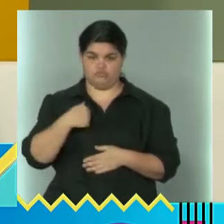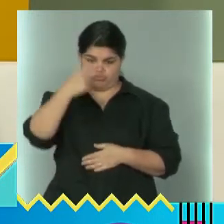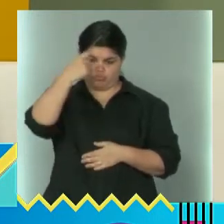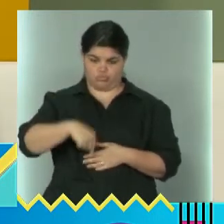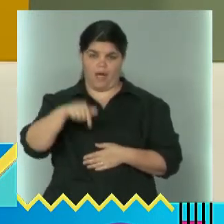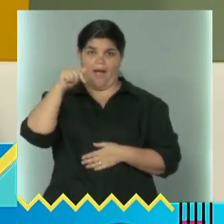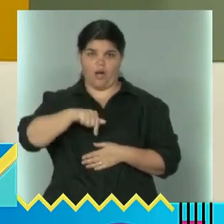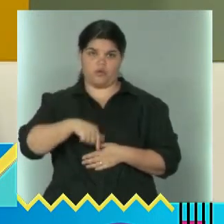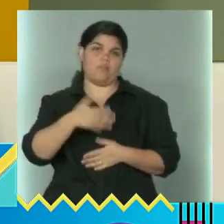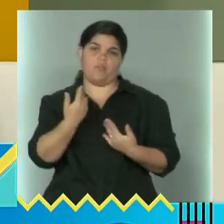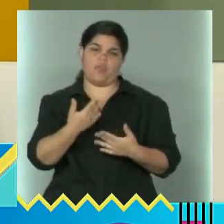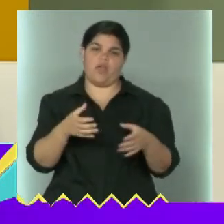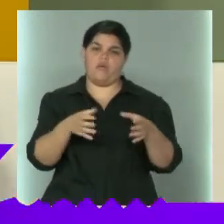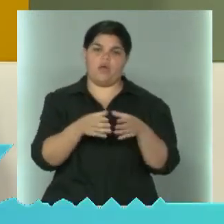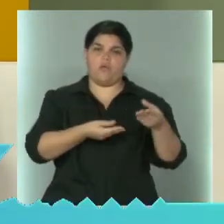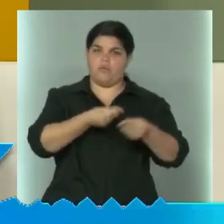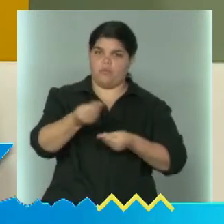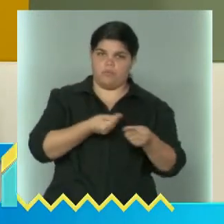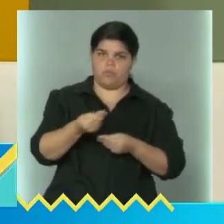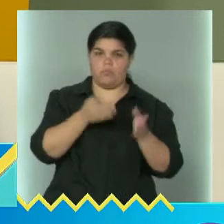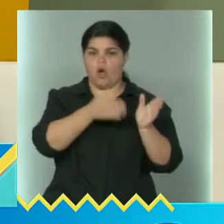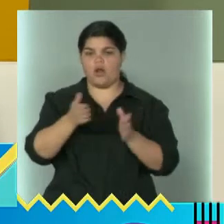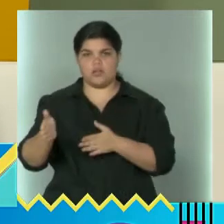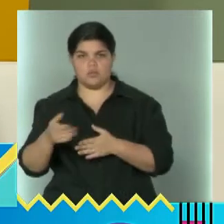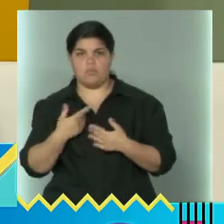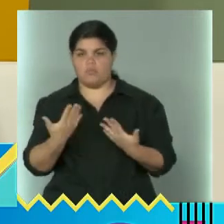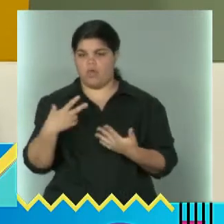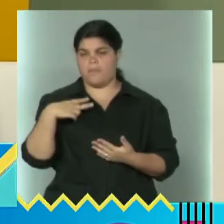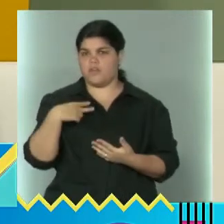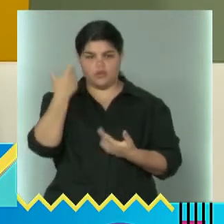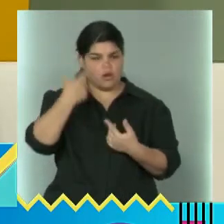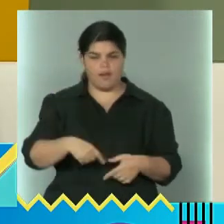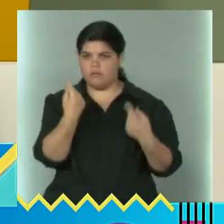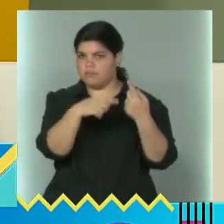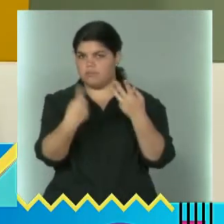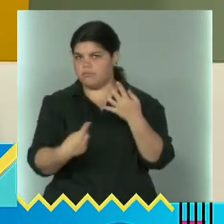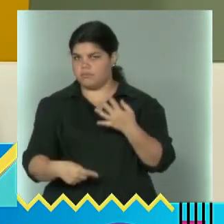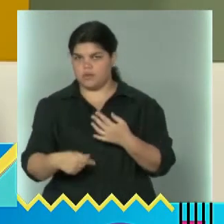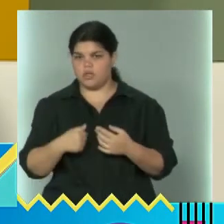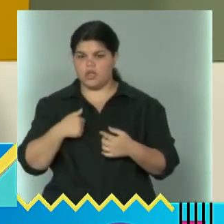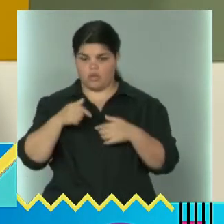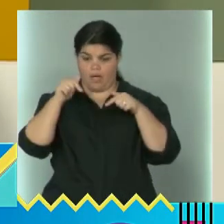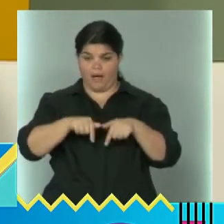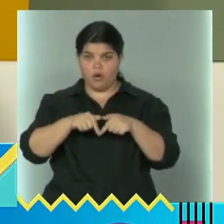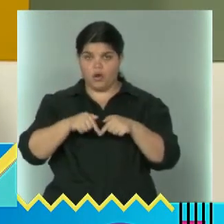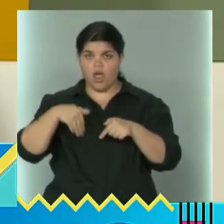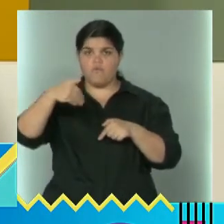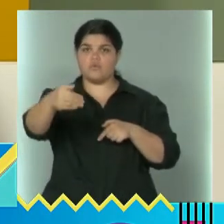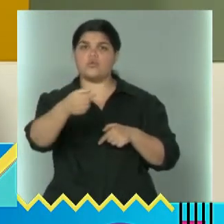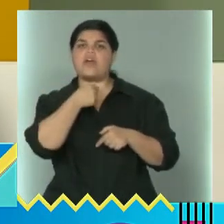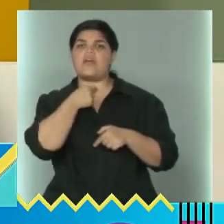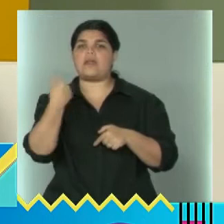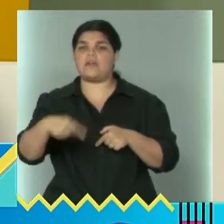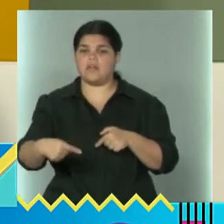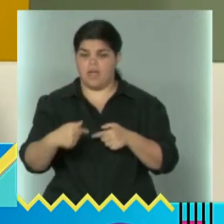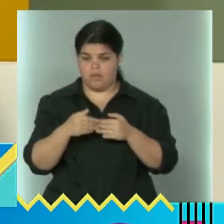ser financiero, puede ser en equipo, puede ser en organización, puede ser personal, y lo que yo quiero o deseo ser. Esa brecha de